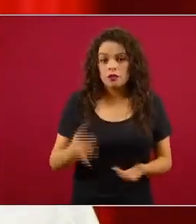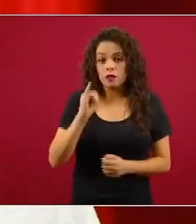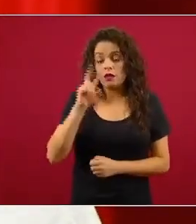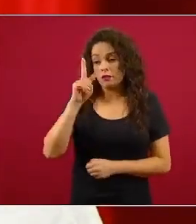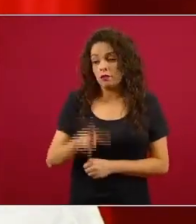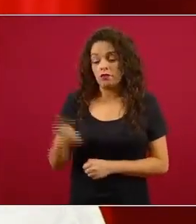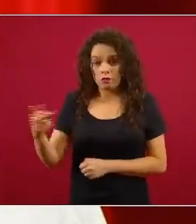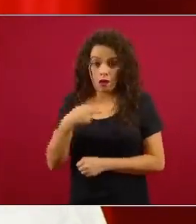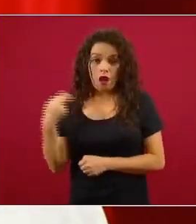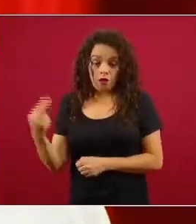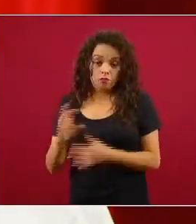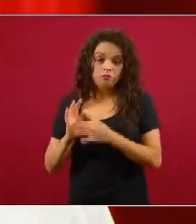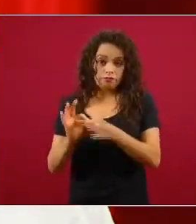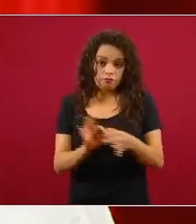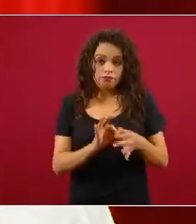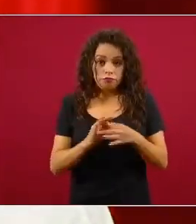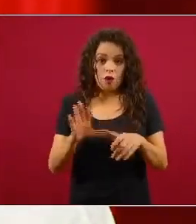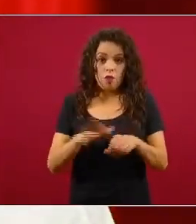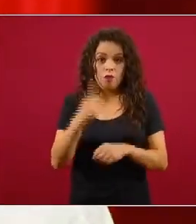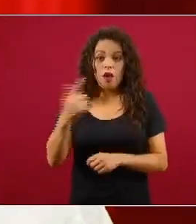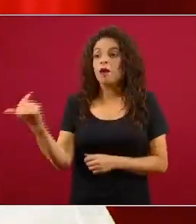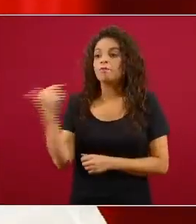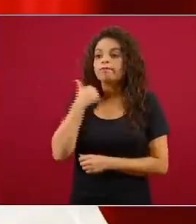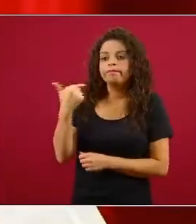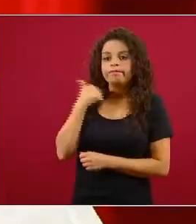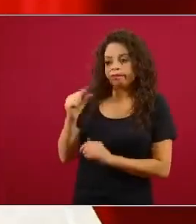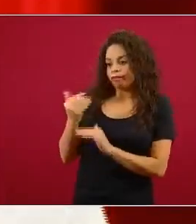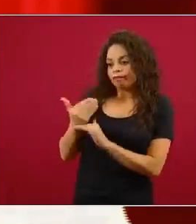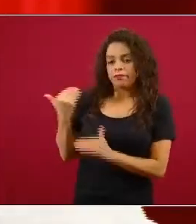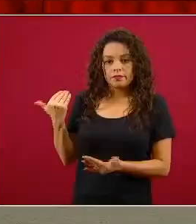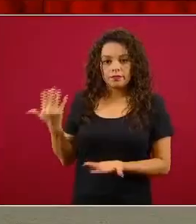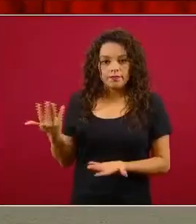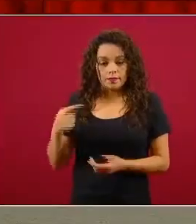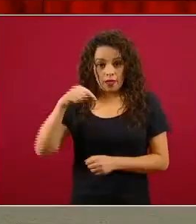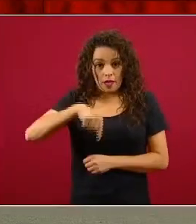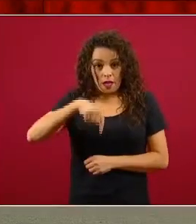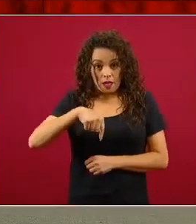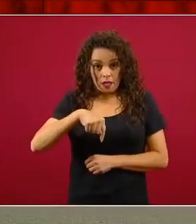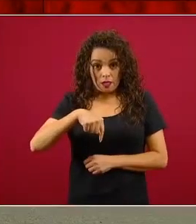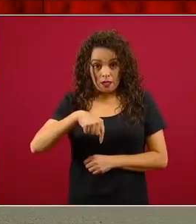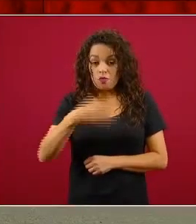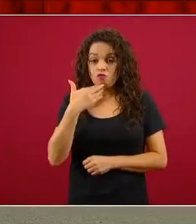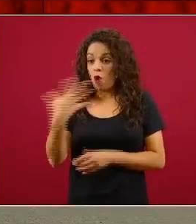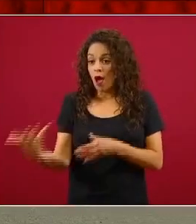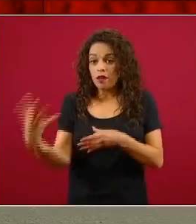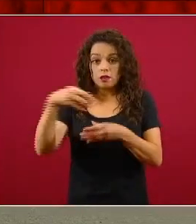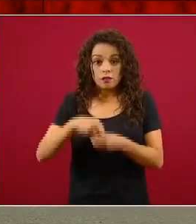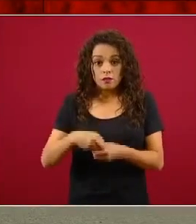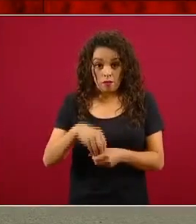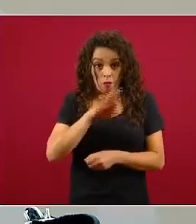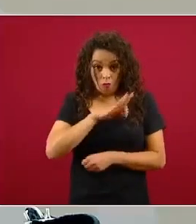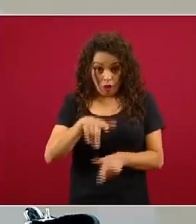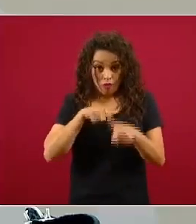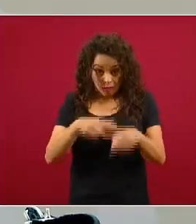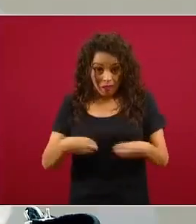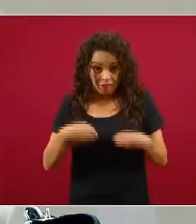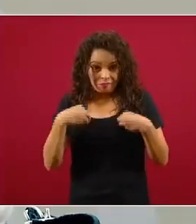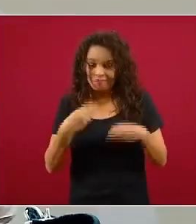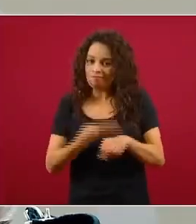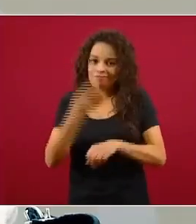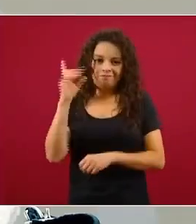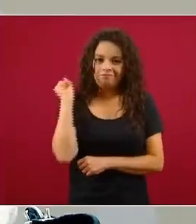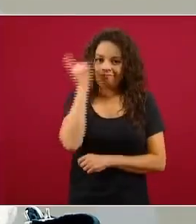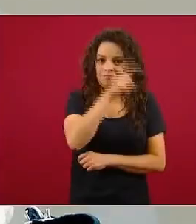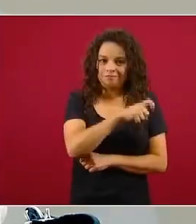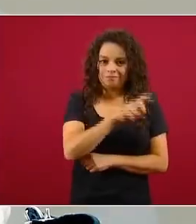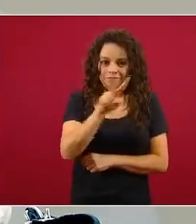han ocurrido últimamente también. No podemos ir bien en un país donde no existe esta inclusión. Y bueno, para cerrar, son dos vías muy claras. Por un lado,